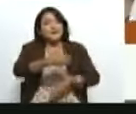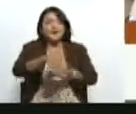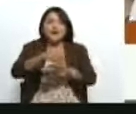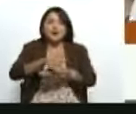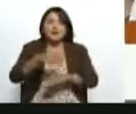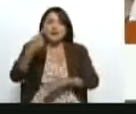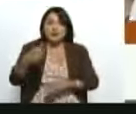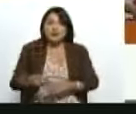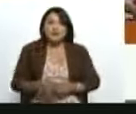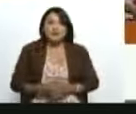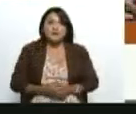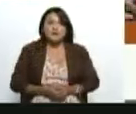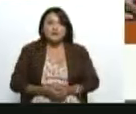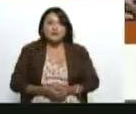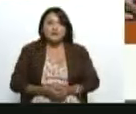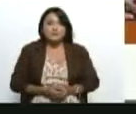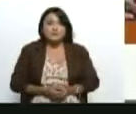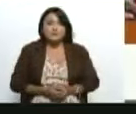calle.